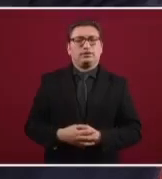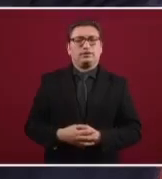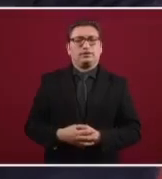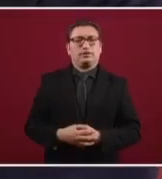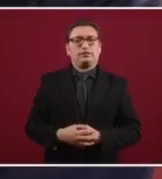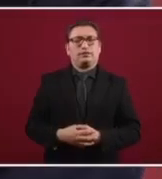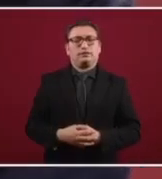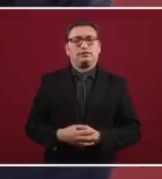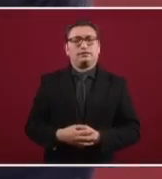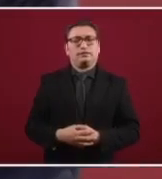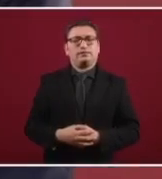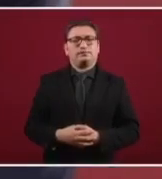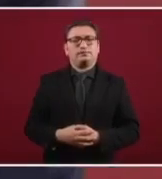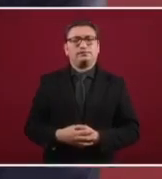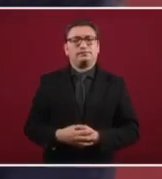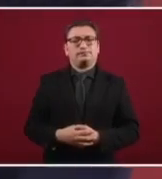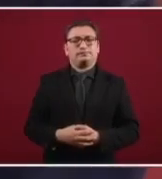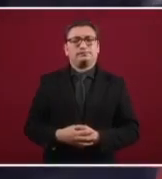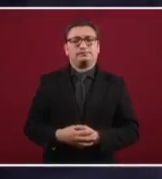lo que